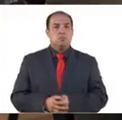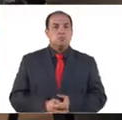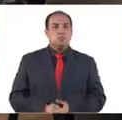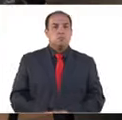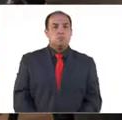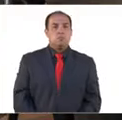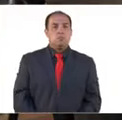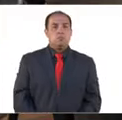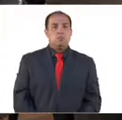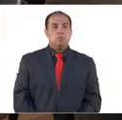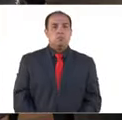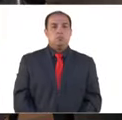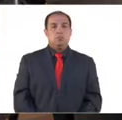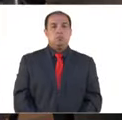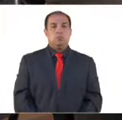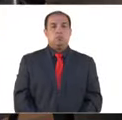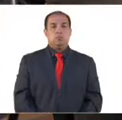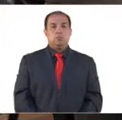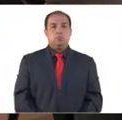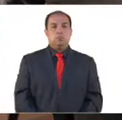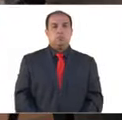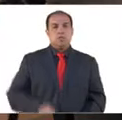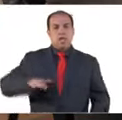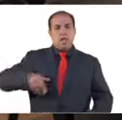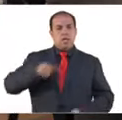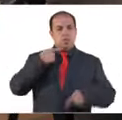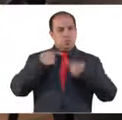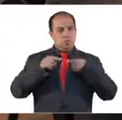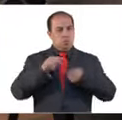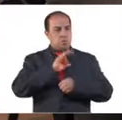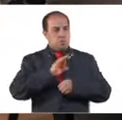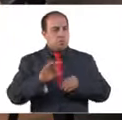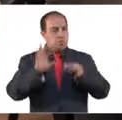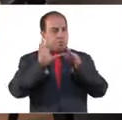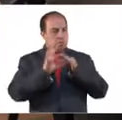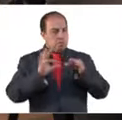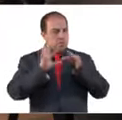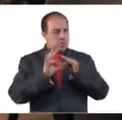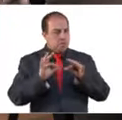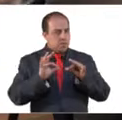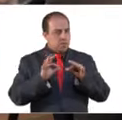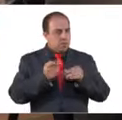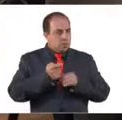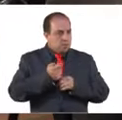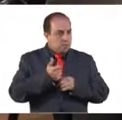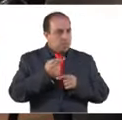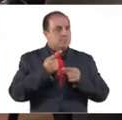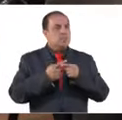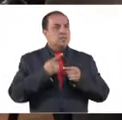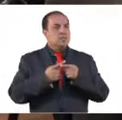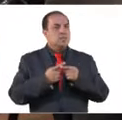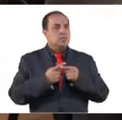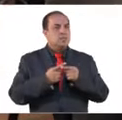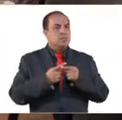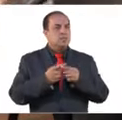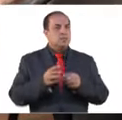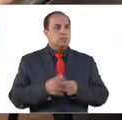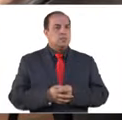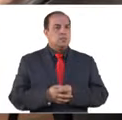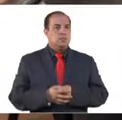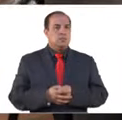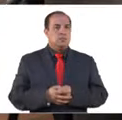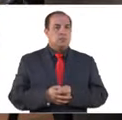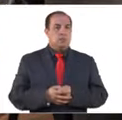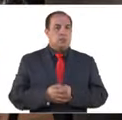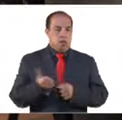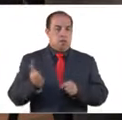pauta a ese comentario, ¿sí nos podría un poquito platicar quién fue el que le dejó? Bueno, fue la